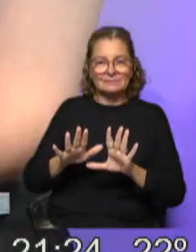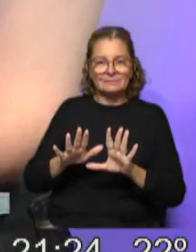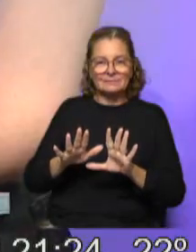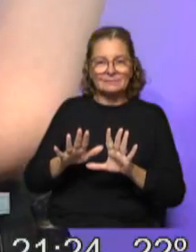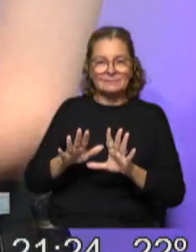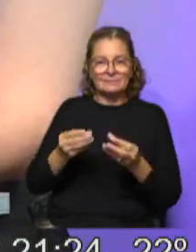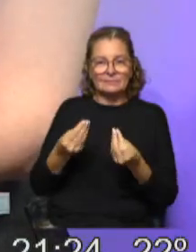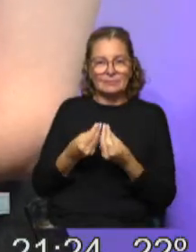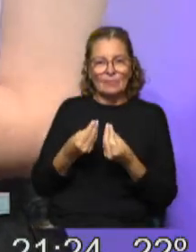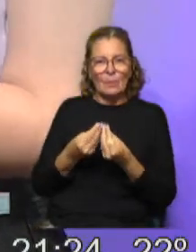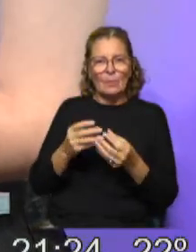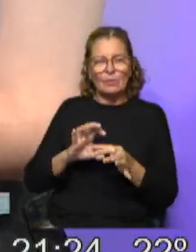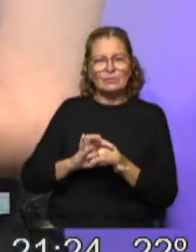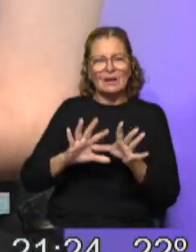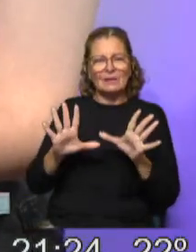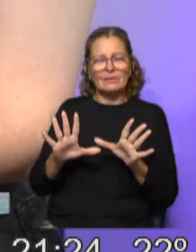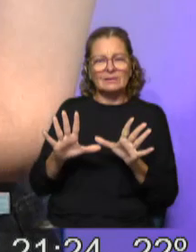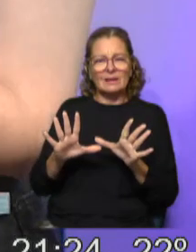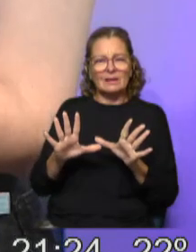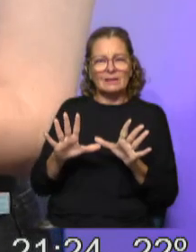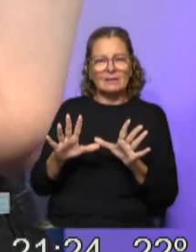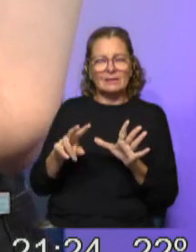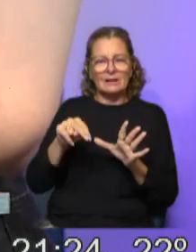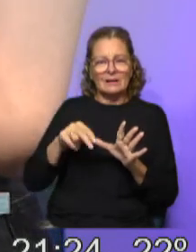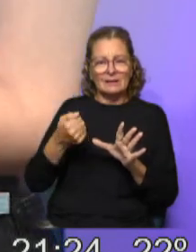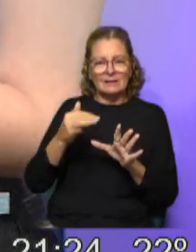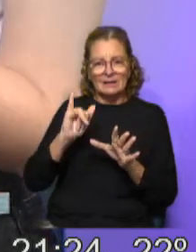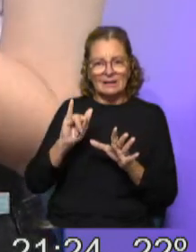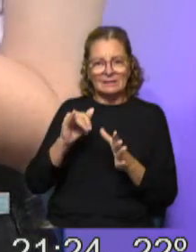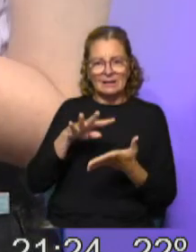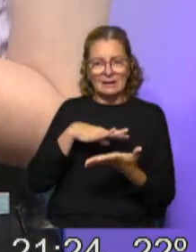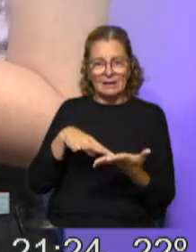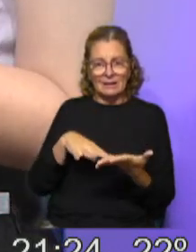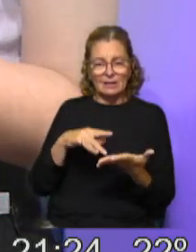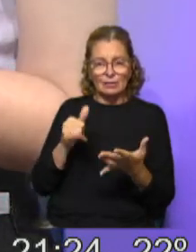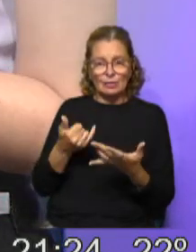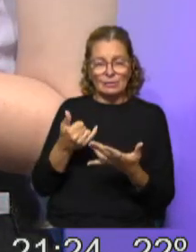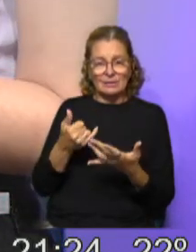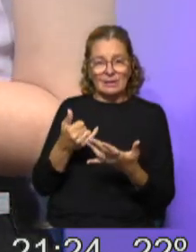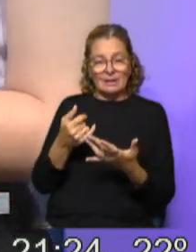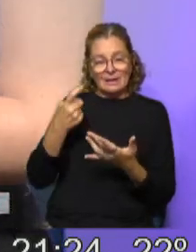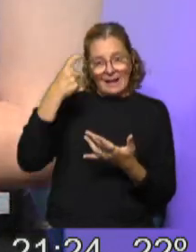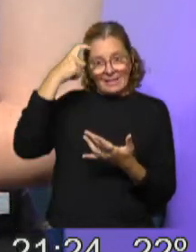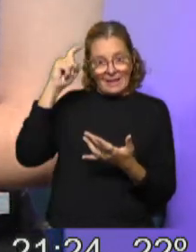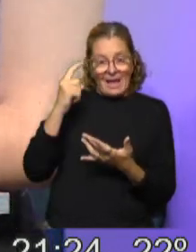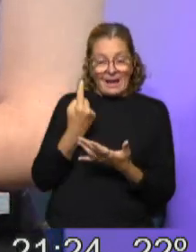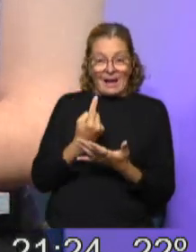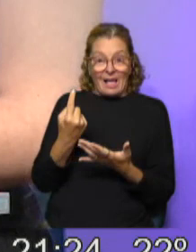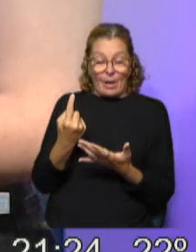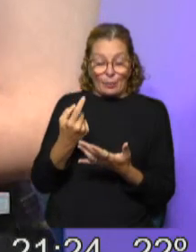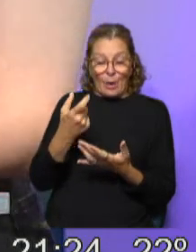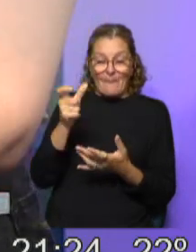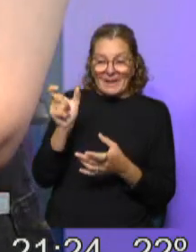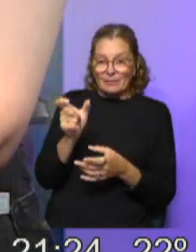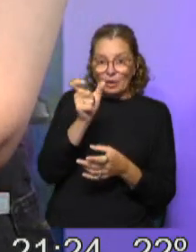de libertad, sí. Nati me dio la novela, leí la novela. De ahí yo ya estaba formando la idea de cada uno de los personajes.